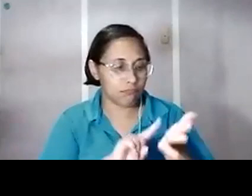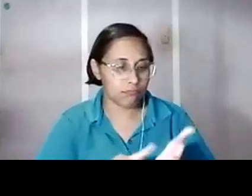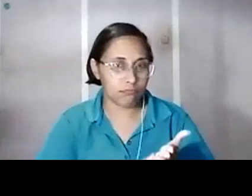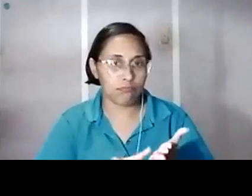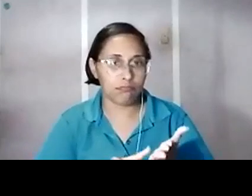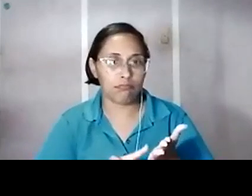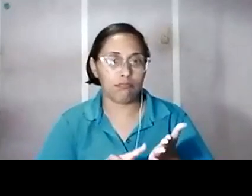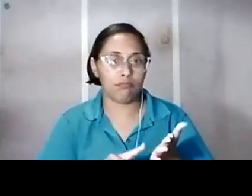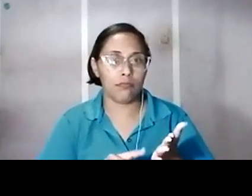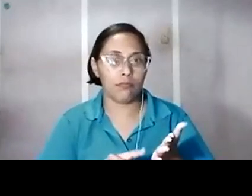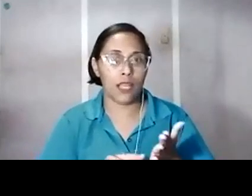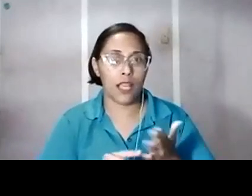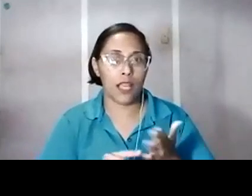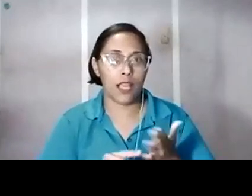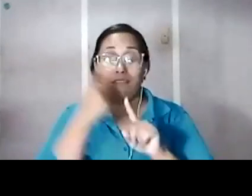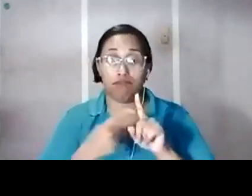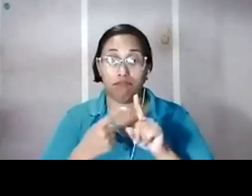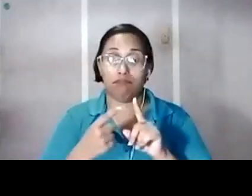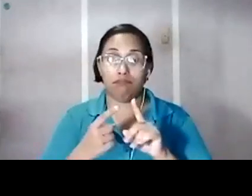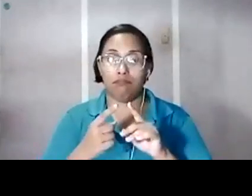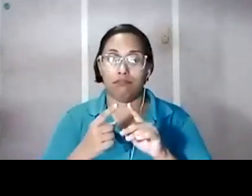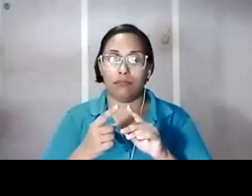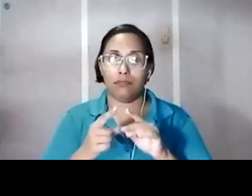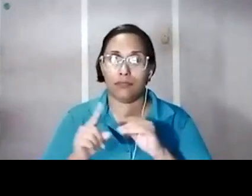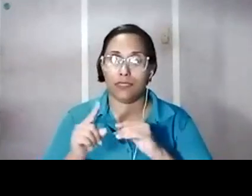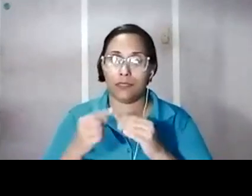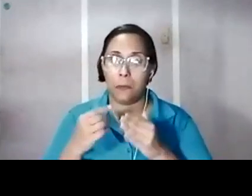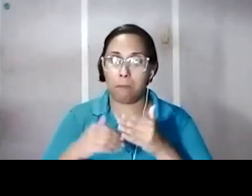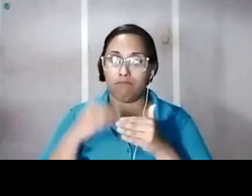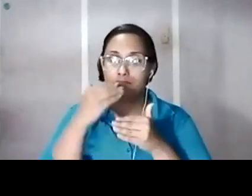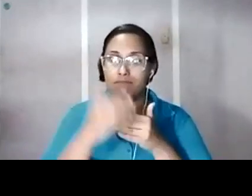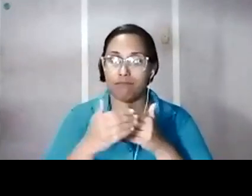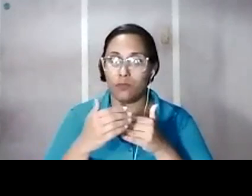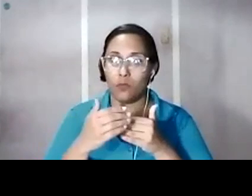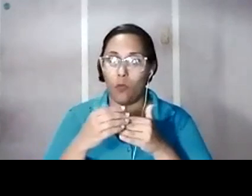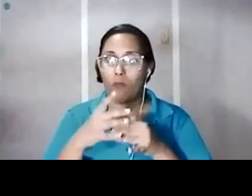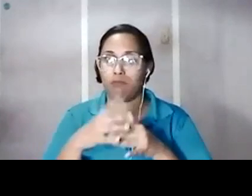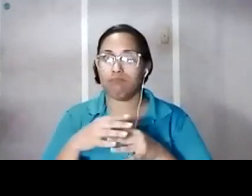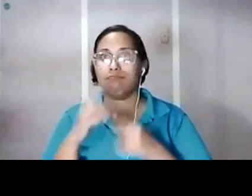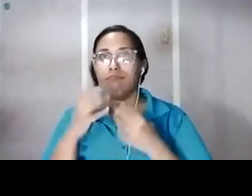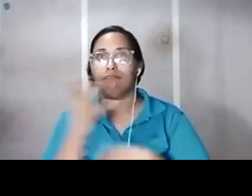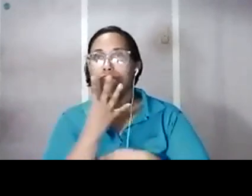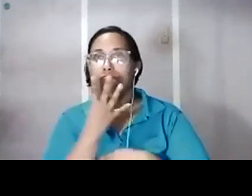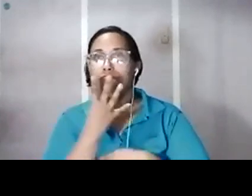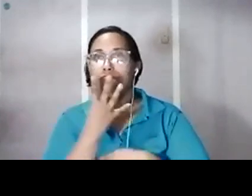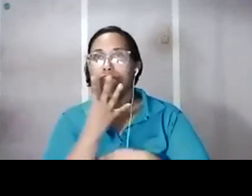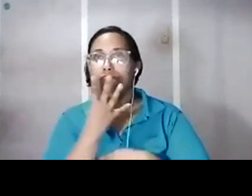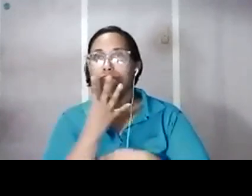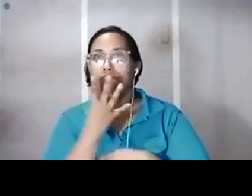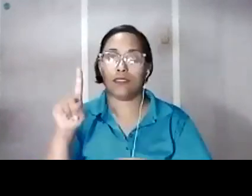yo el mes que viene cumplo 68, yo no tengo por qué ocultar mi edad, porque vivir en